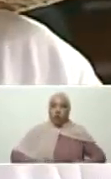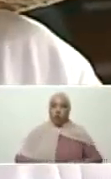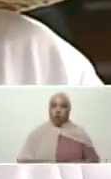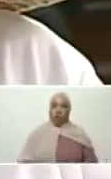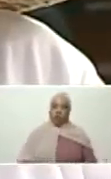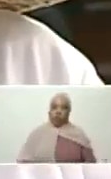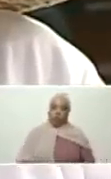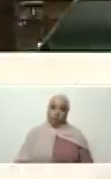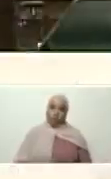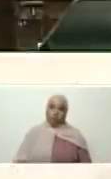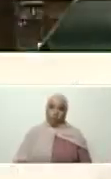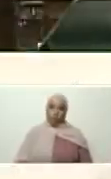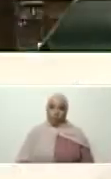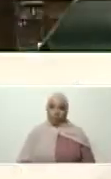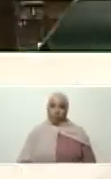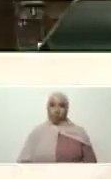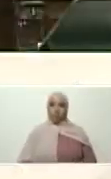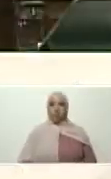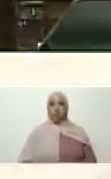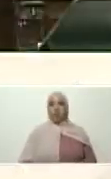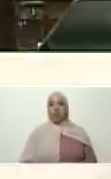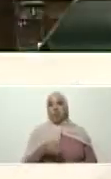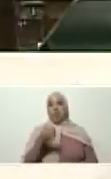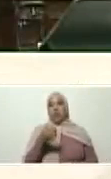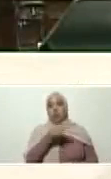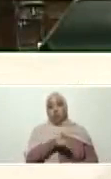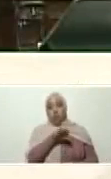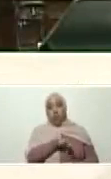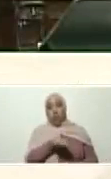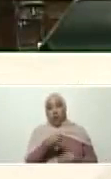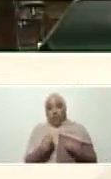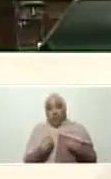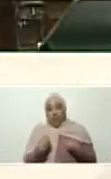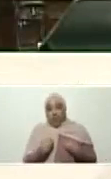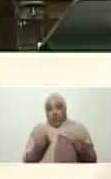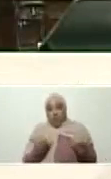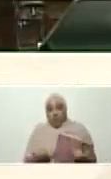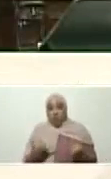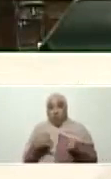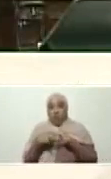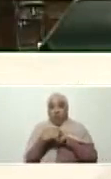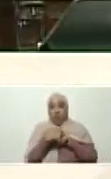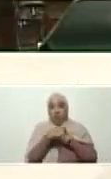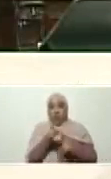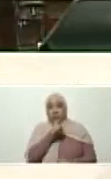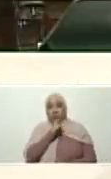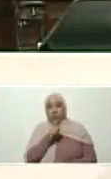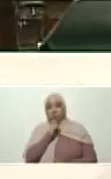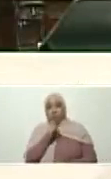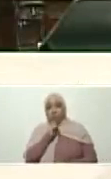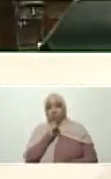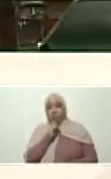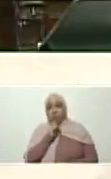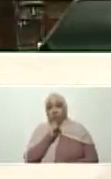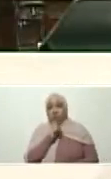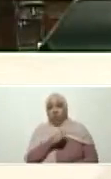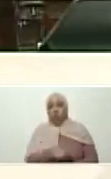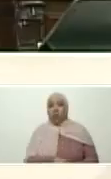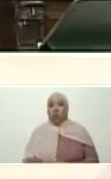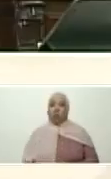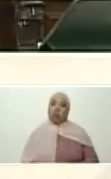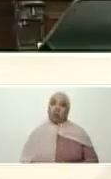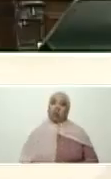A veces, esta sociedad tan compleja que vivimos, muy compleja que vivimos,